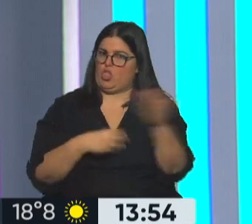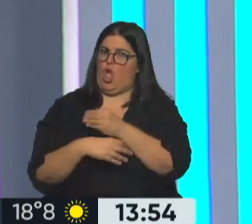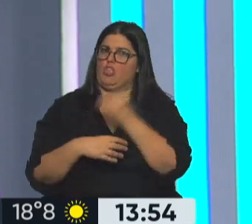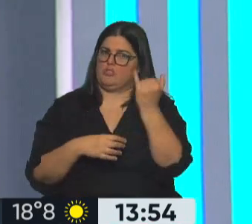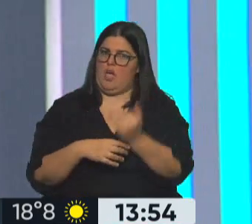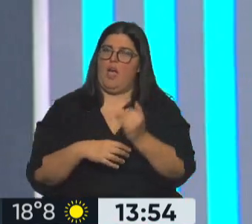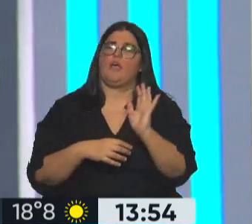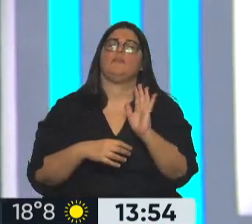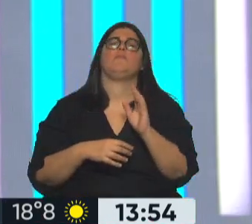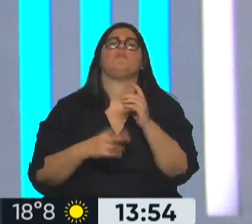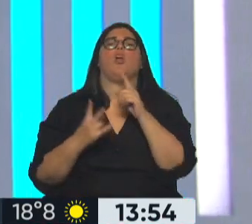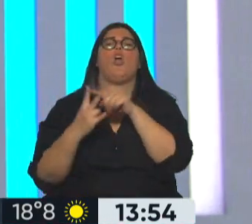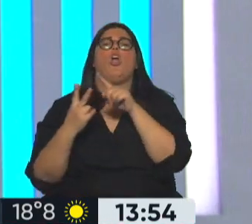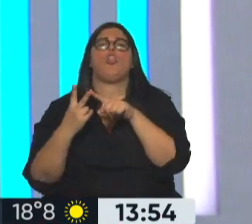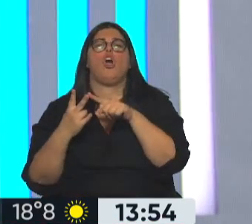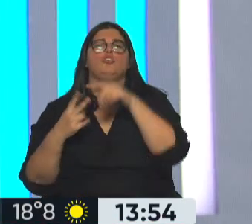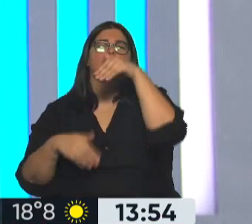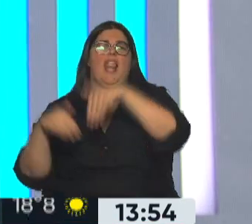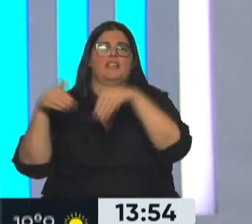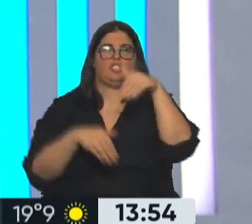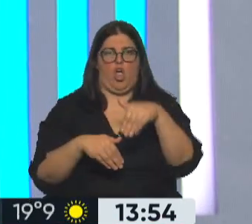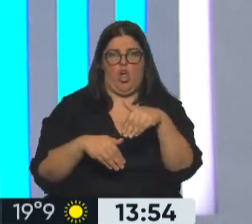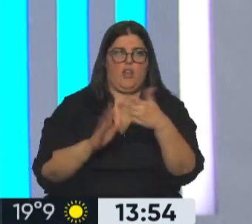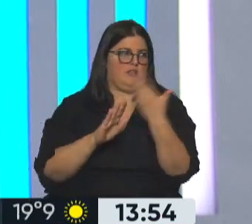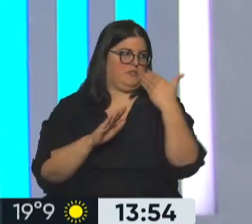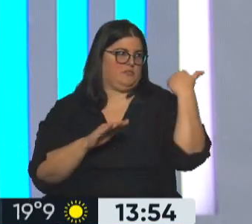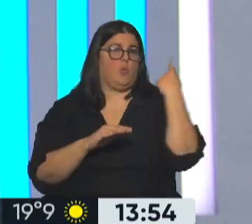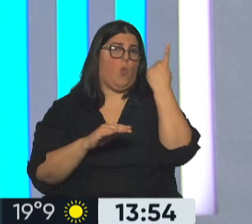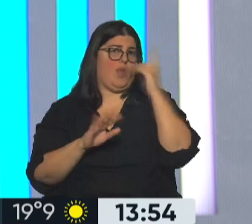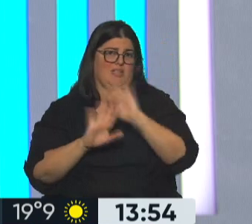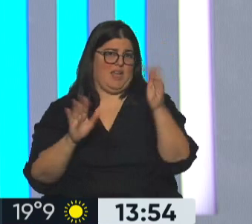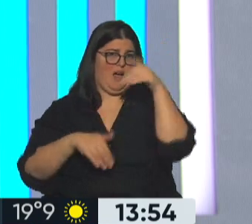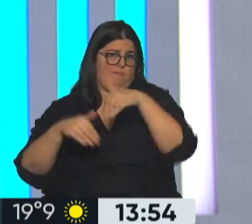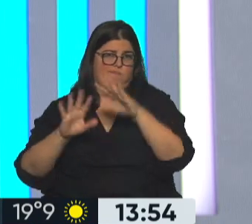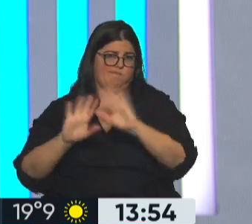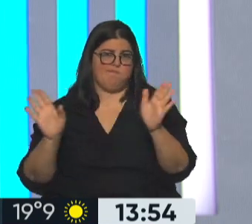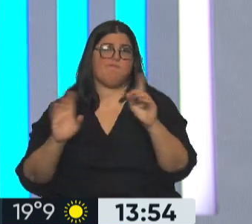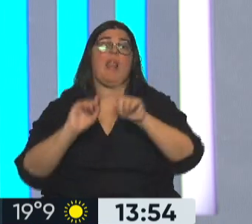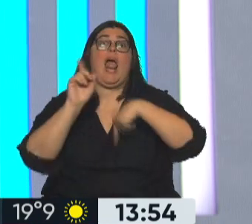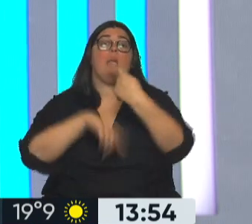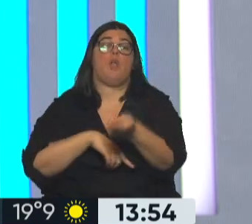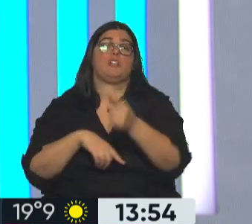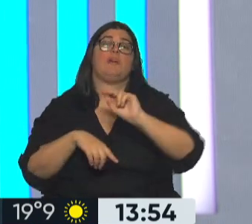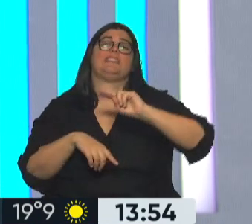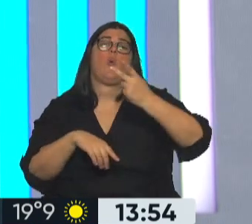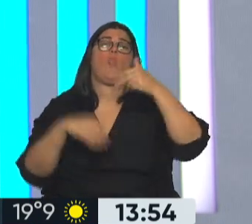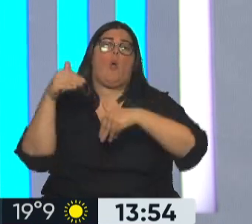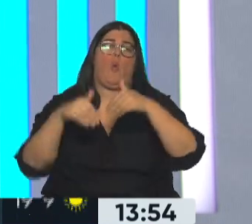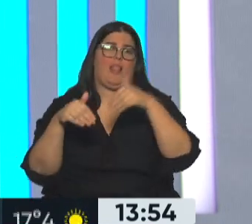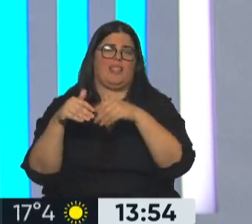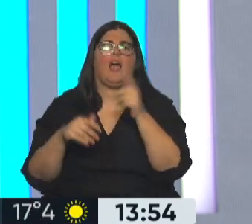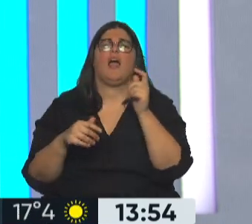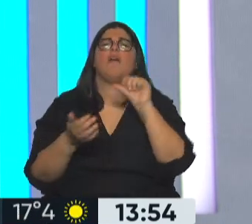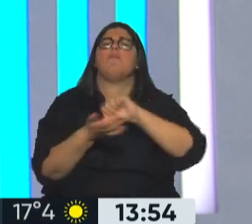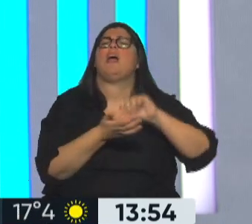A ver, dos elecciones en los últimos días. Una que se resolvió y la otra se resuelve con una segunda vuelta electoral. Estamos